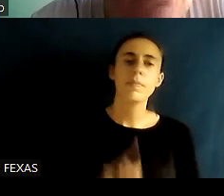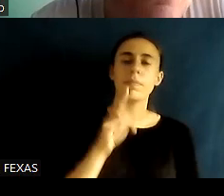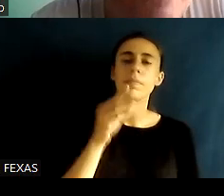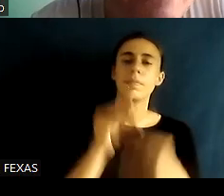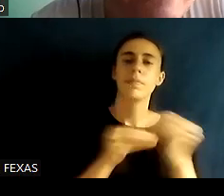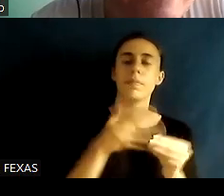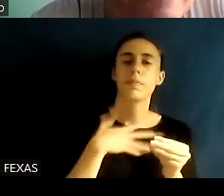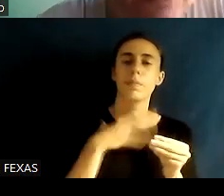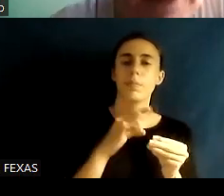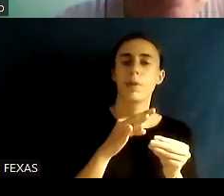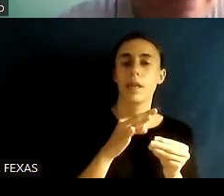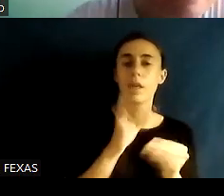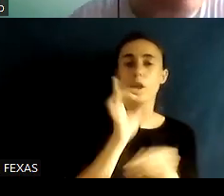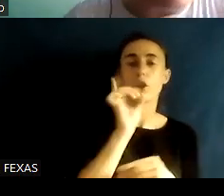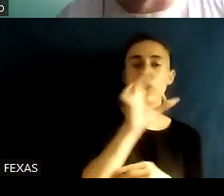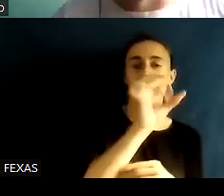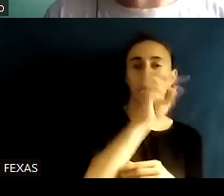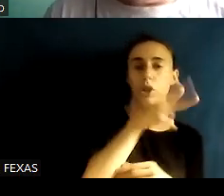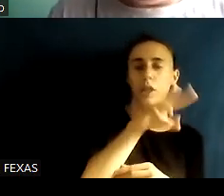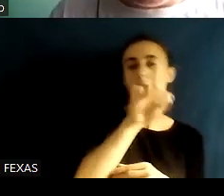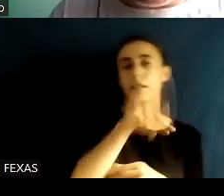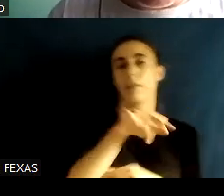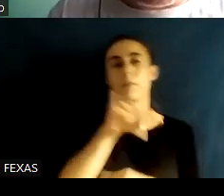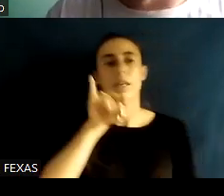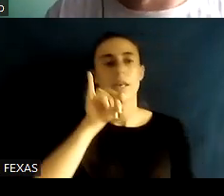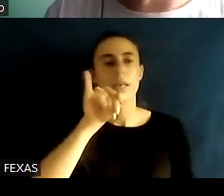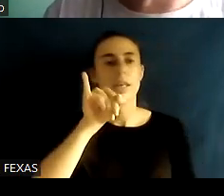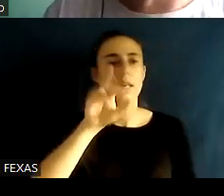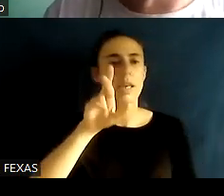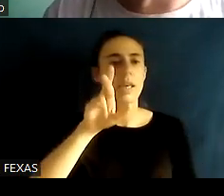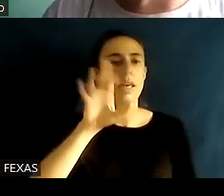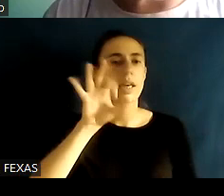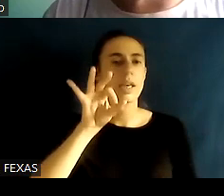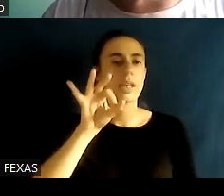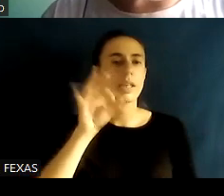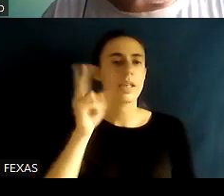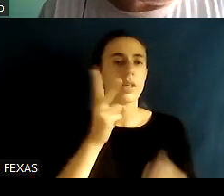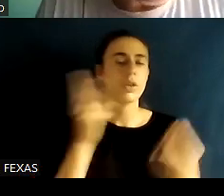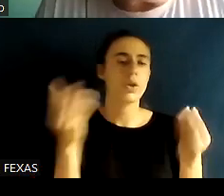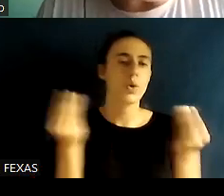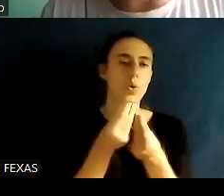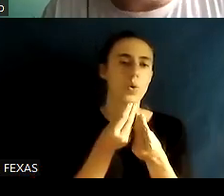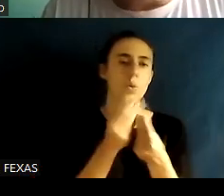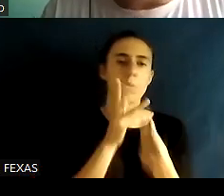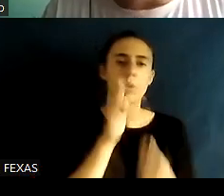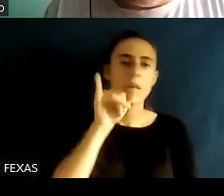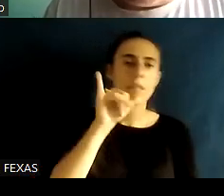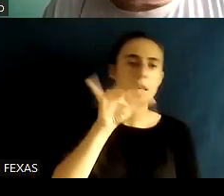aislada como asociada a ISRS. Los ISRS son los inhibidores selectivos de la recaptación de la serotonina, que son